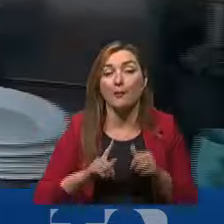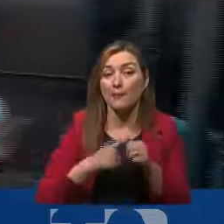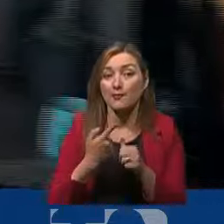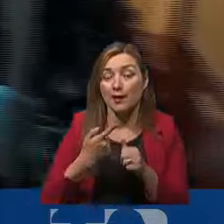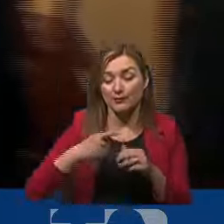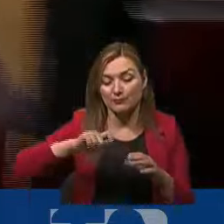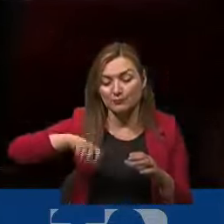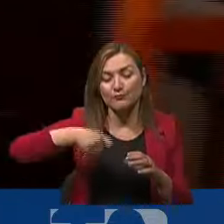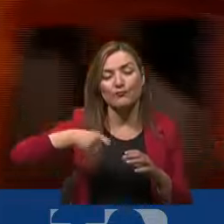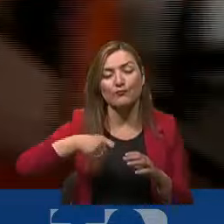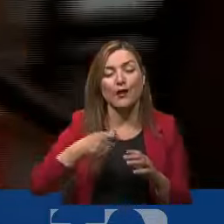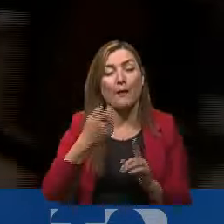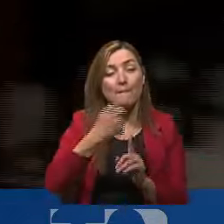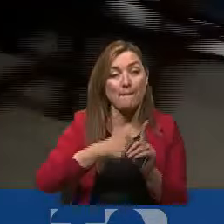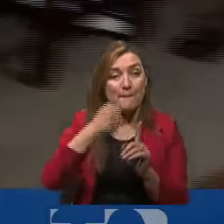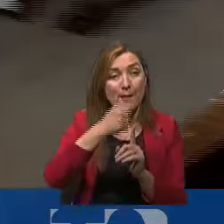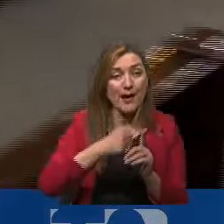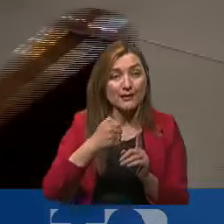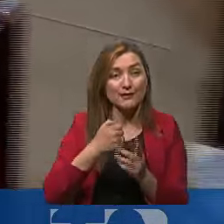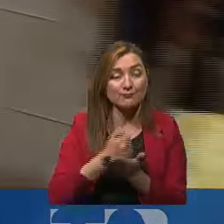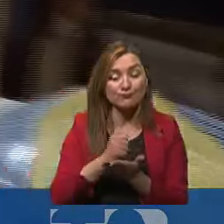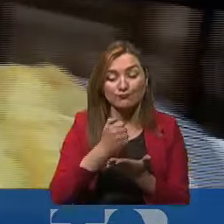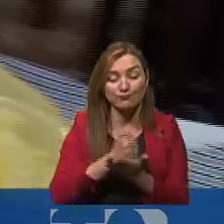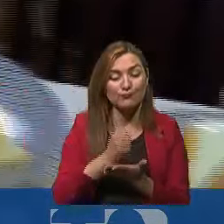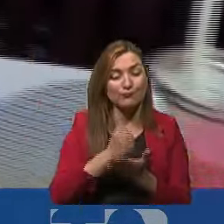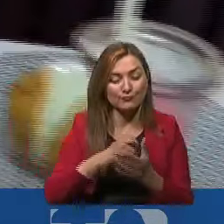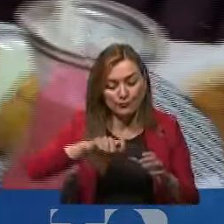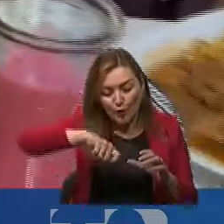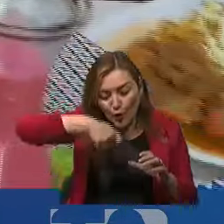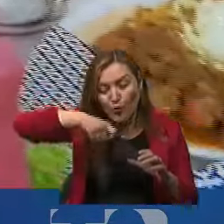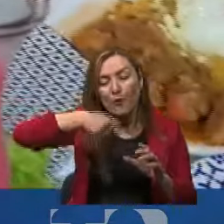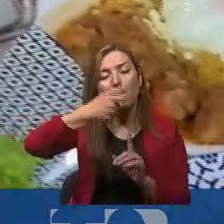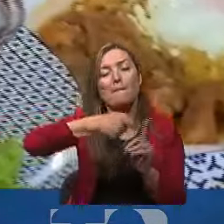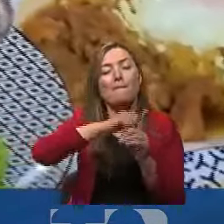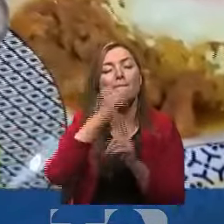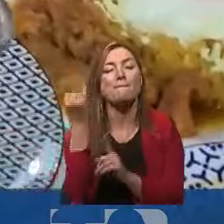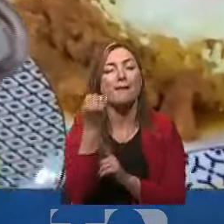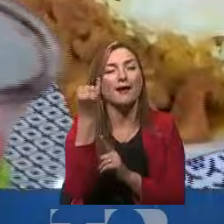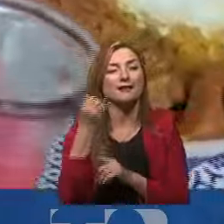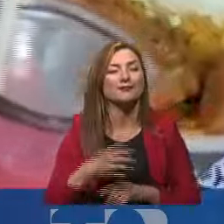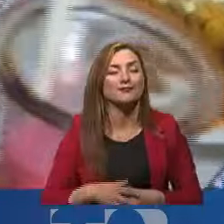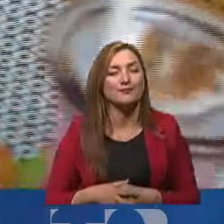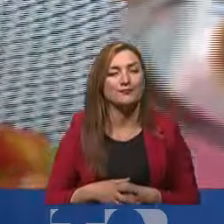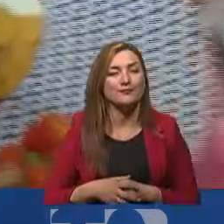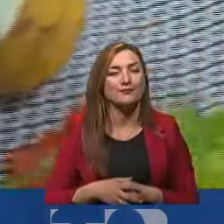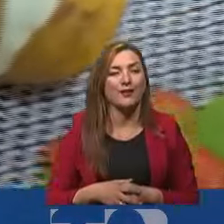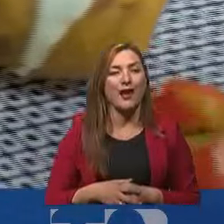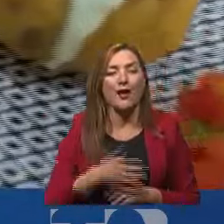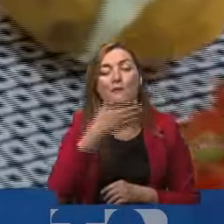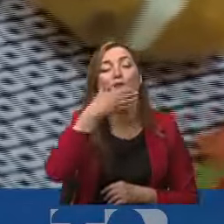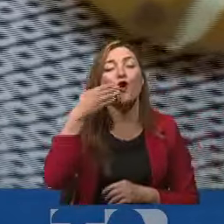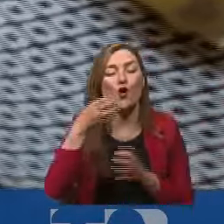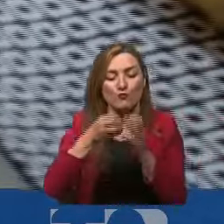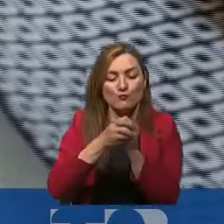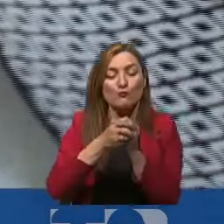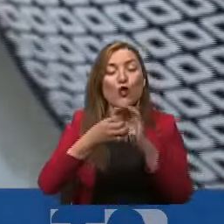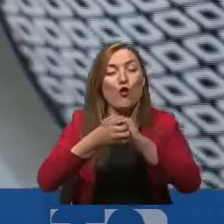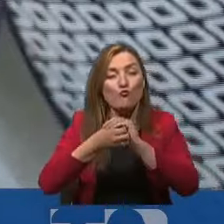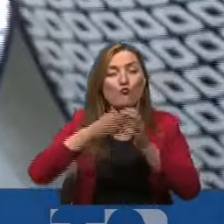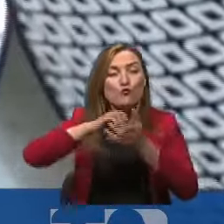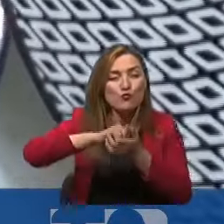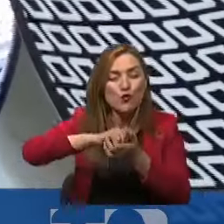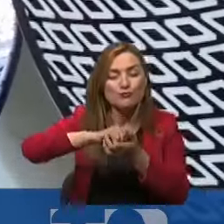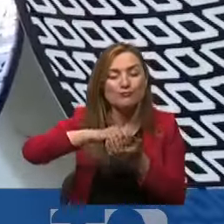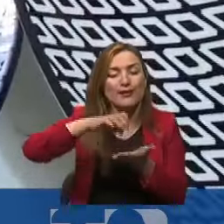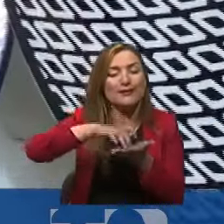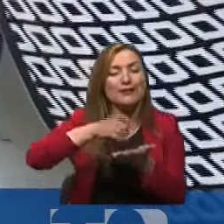repe. El repe y luego nuestro plato estrella, se podría decir, es los bolones. Bolones, tigrillos, empanadas